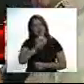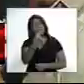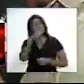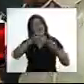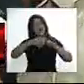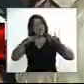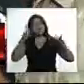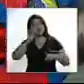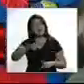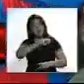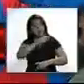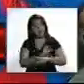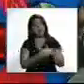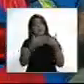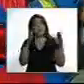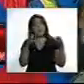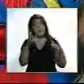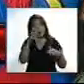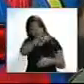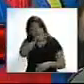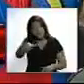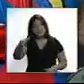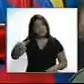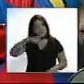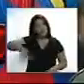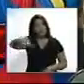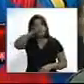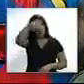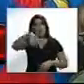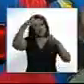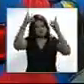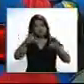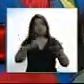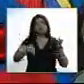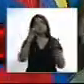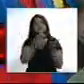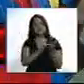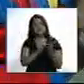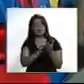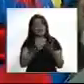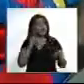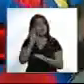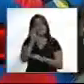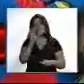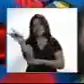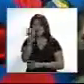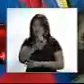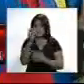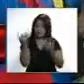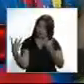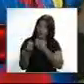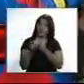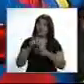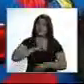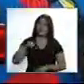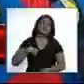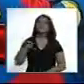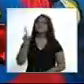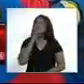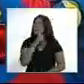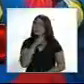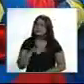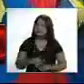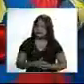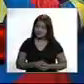también el poder popular, la gente de pueblo, la gente que hoy decide nuevamente, una vez más, los destinos del país, se encuentra con nosotros. Mi vida, tu nombre, por favor.